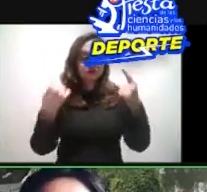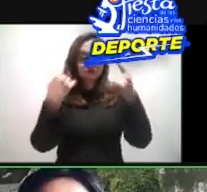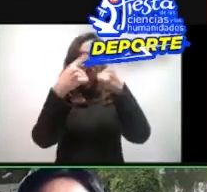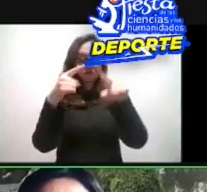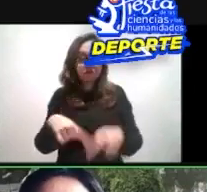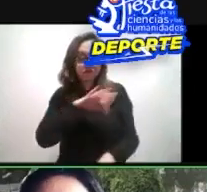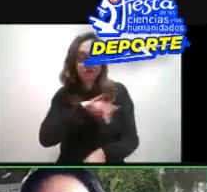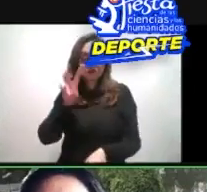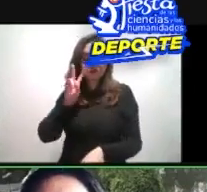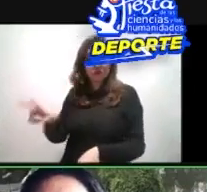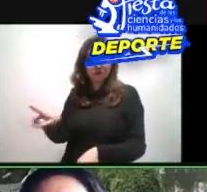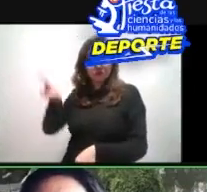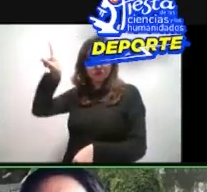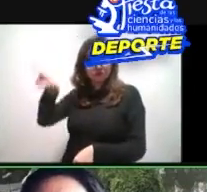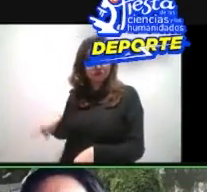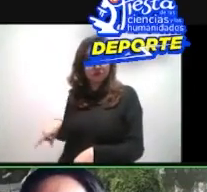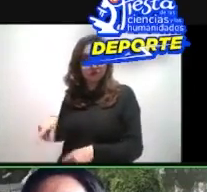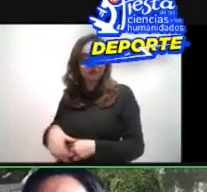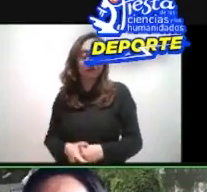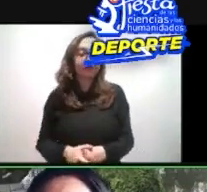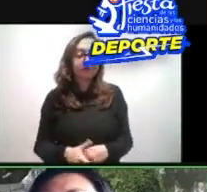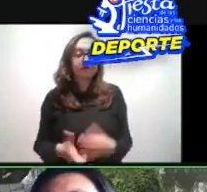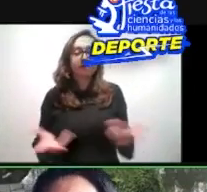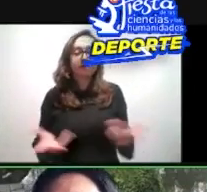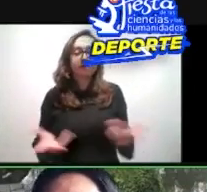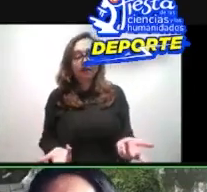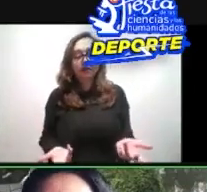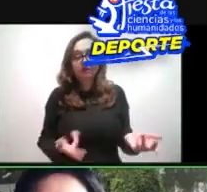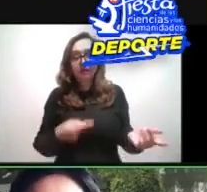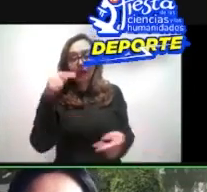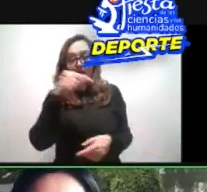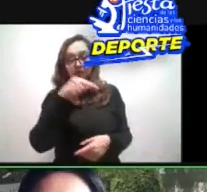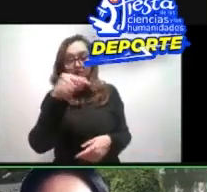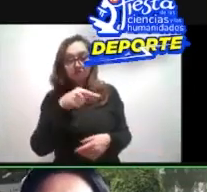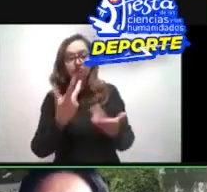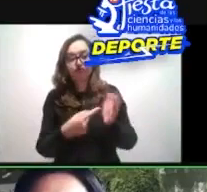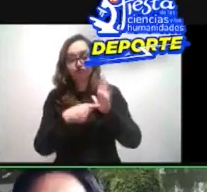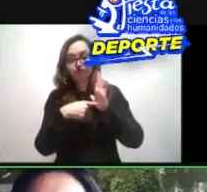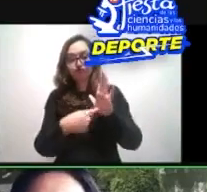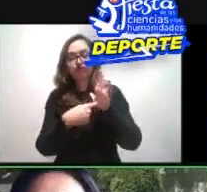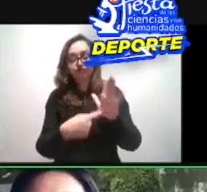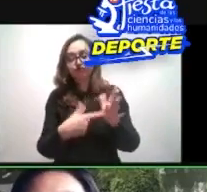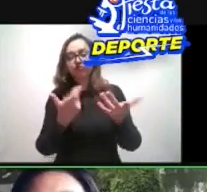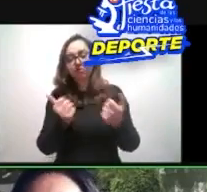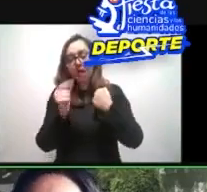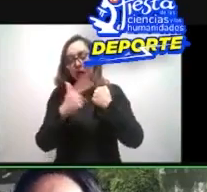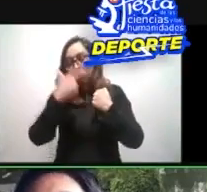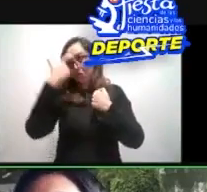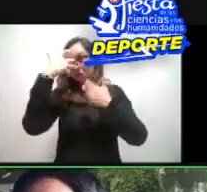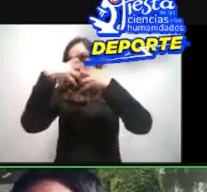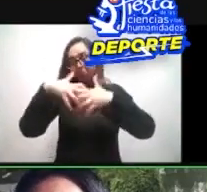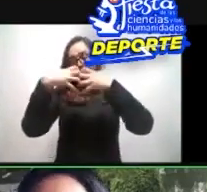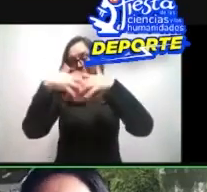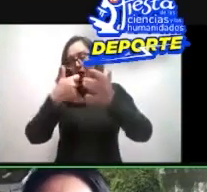Kundalini Yoga. El Kundalini Yoga es de los que tienen menos evidencia científica de que hacen un cambio cognitivo,